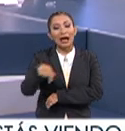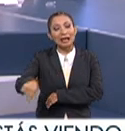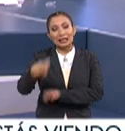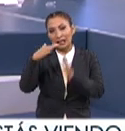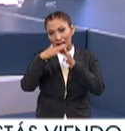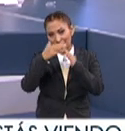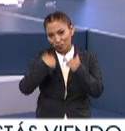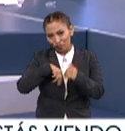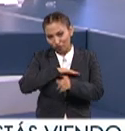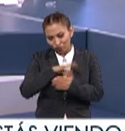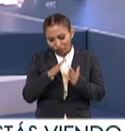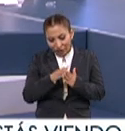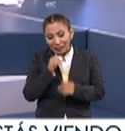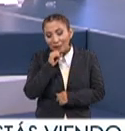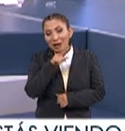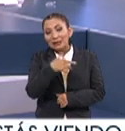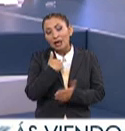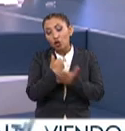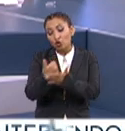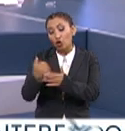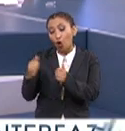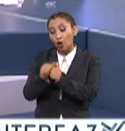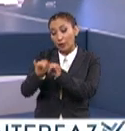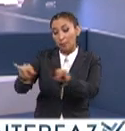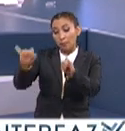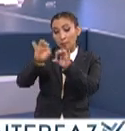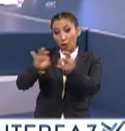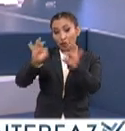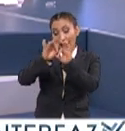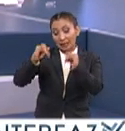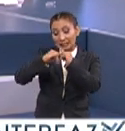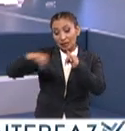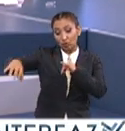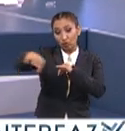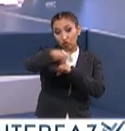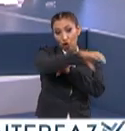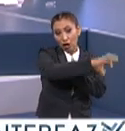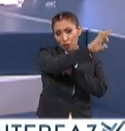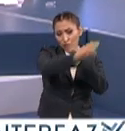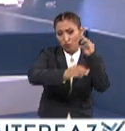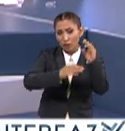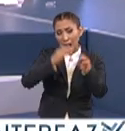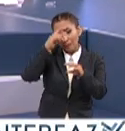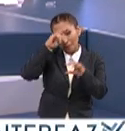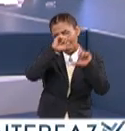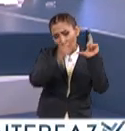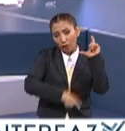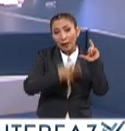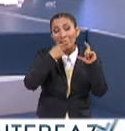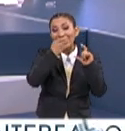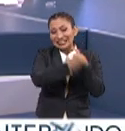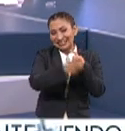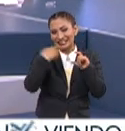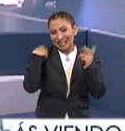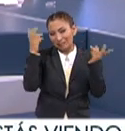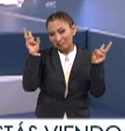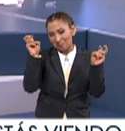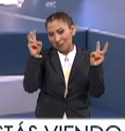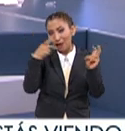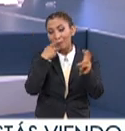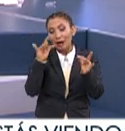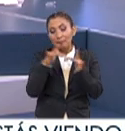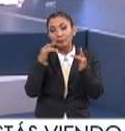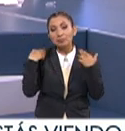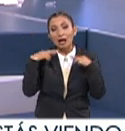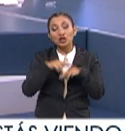nuestra casa, y que además se hace en colaboración con importantísimas instituciones en todo el país. Y para hablar de esta plataforma, hoy nos enlazamos